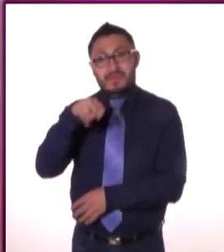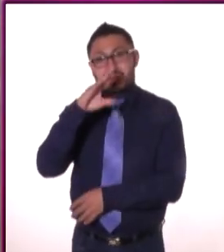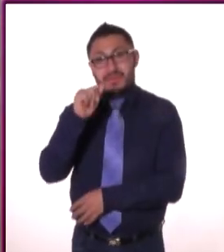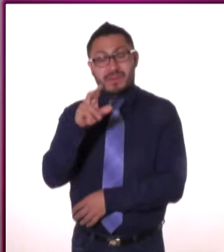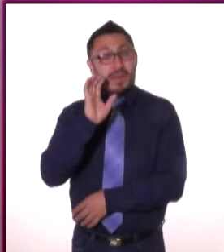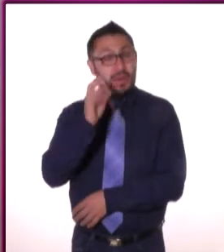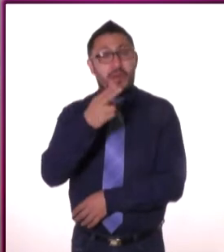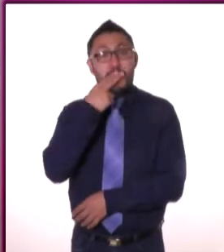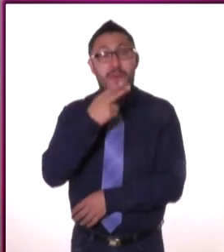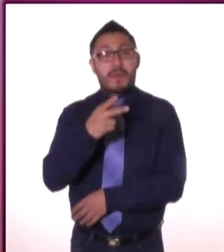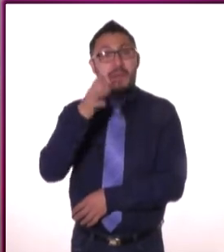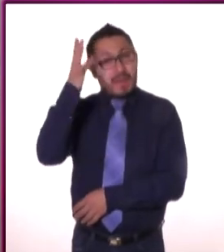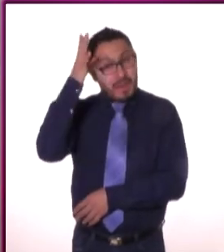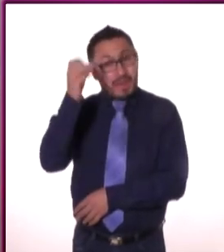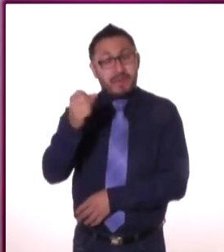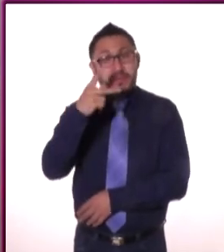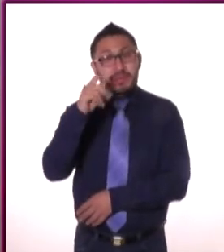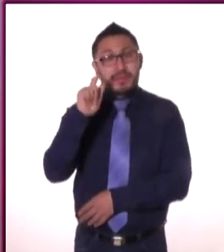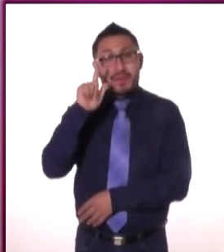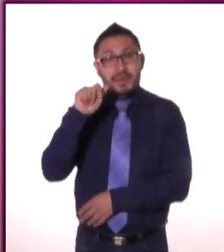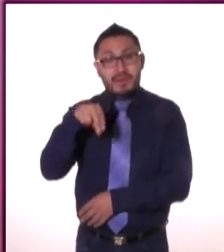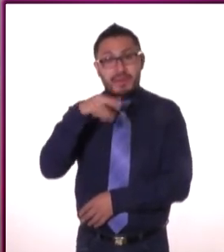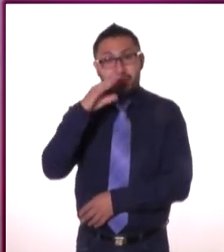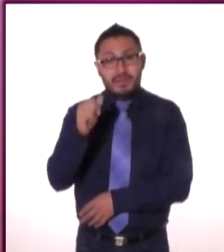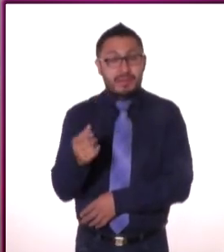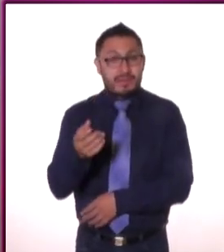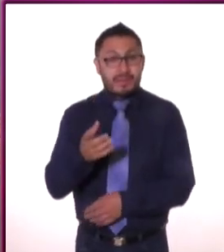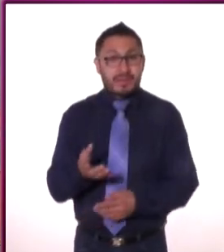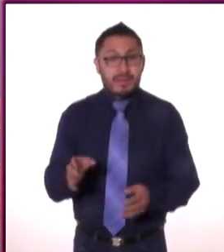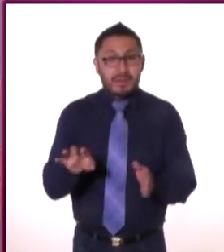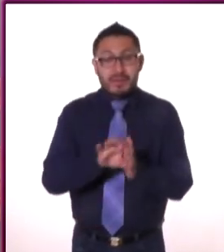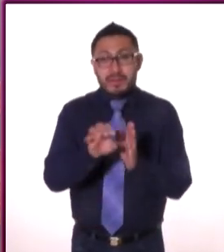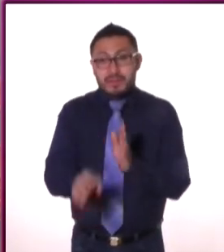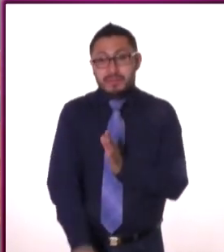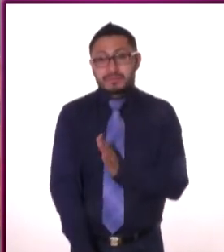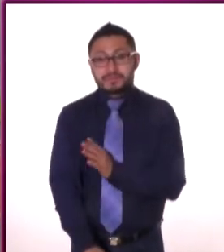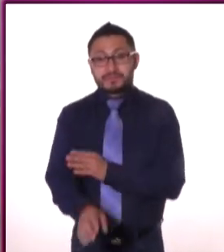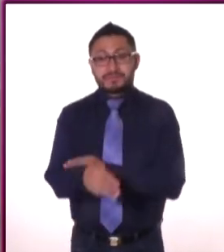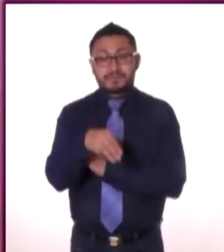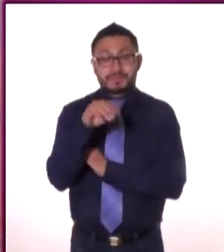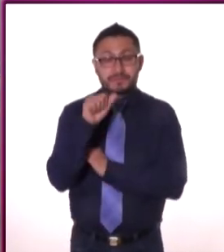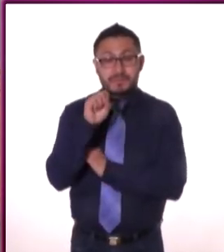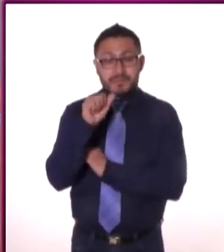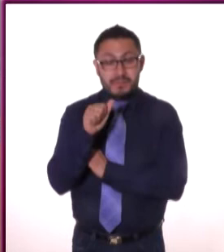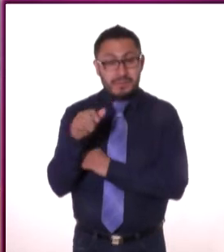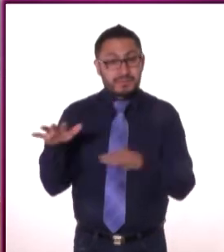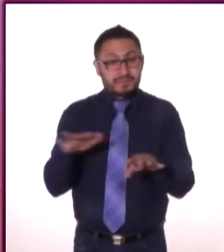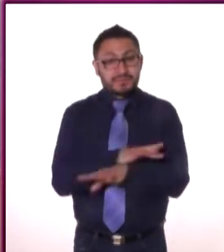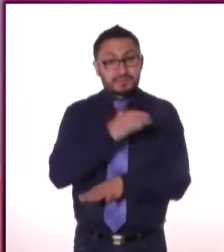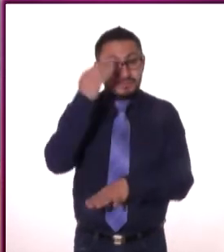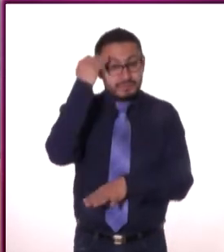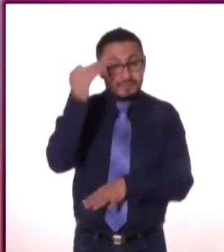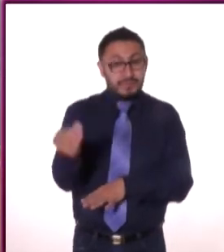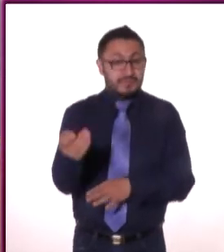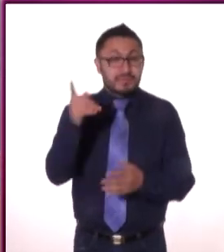de la palanca, ¿no? Cuando se utiliza el concepto de palanca en un elemento cuya masa varía con el tiempo, ¿cómo